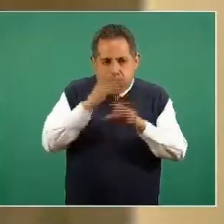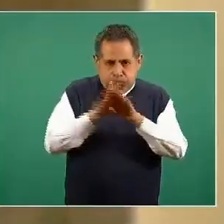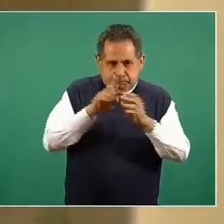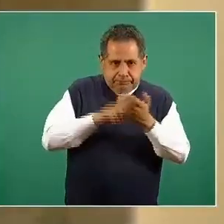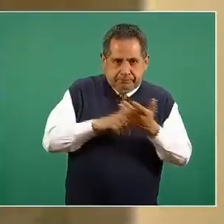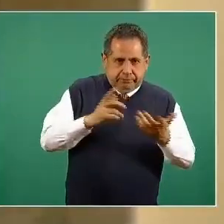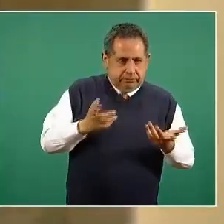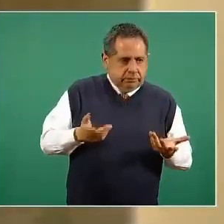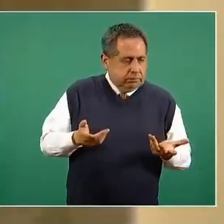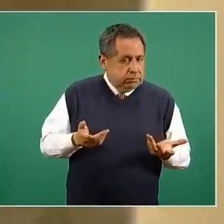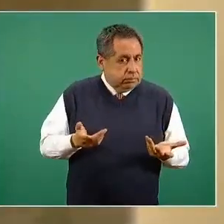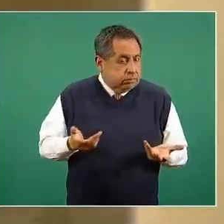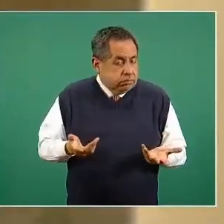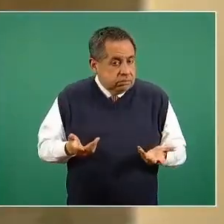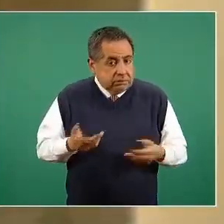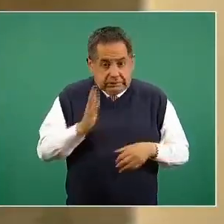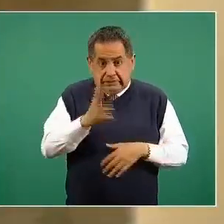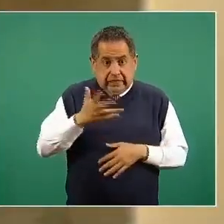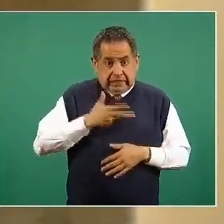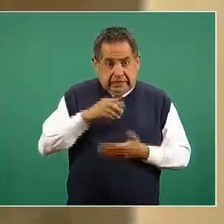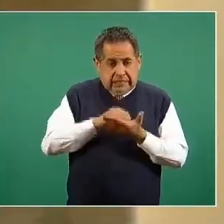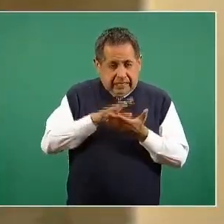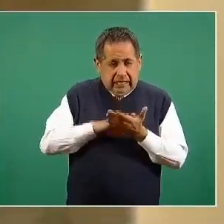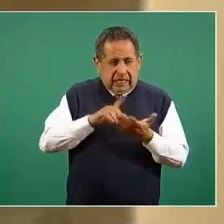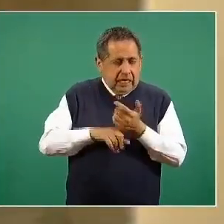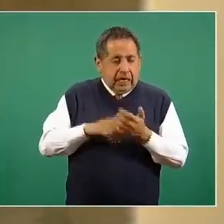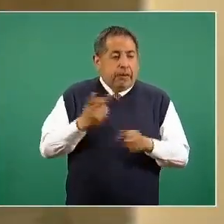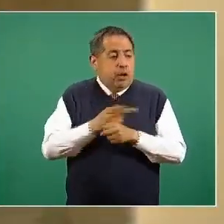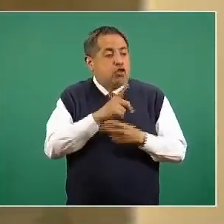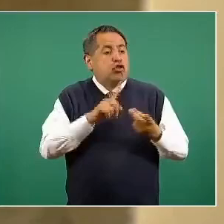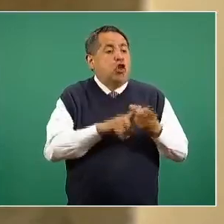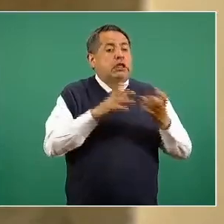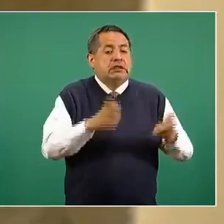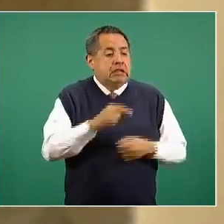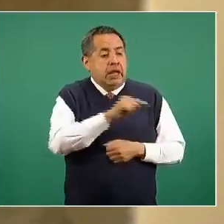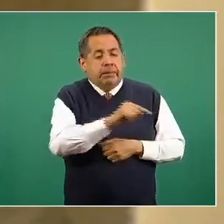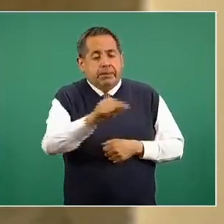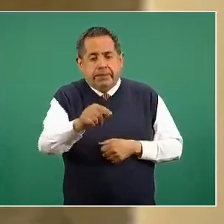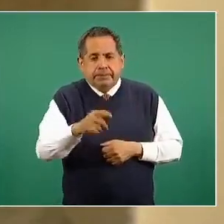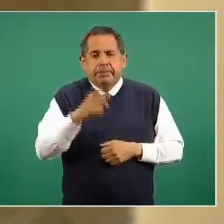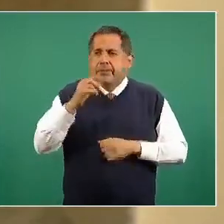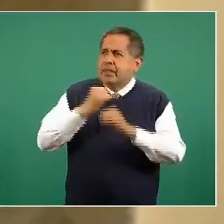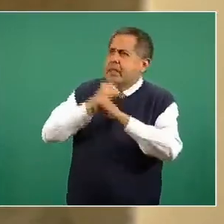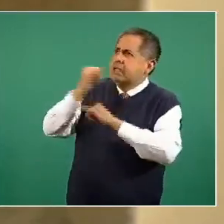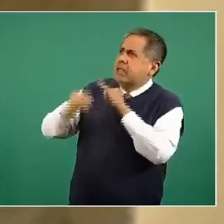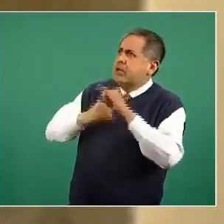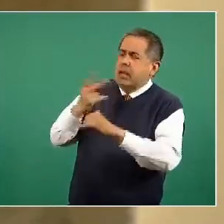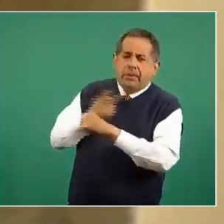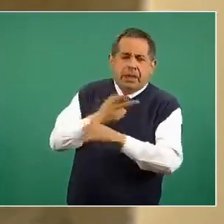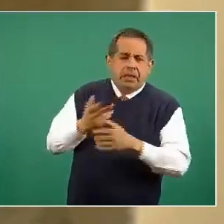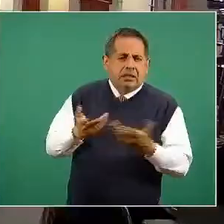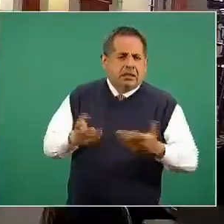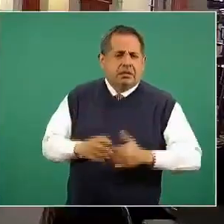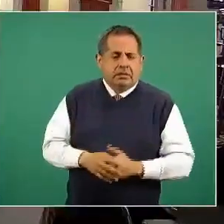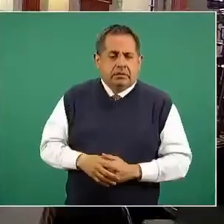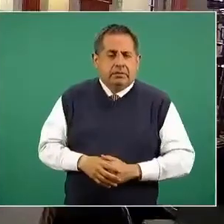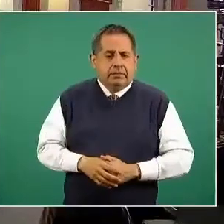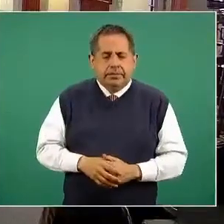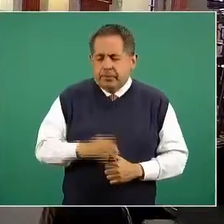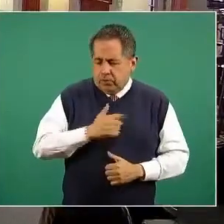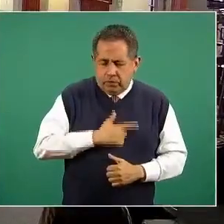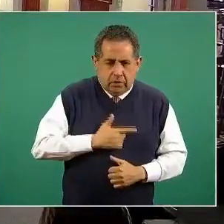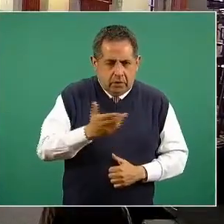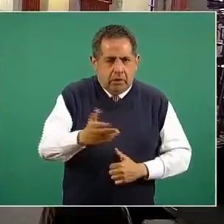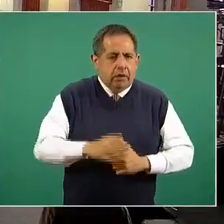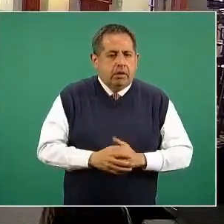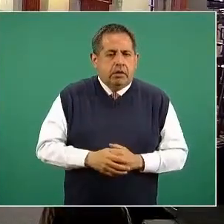¿qué pasó con él exactamente? Y si ya tienen esos rastreos. Y a nivel internacional, ¿qué pasa ahí? Gracias. Sí, con mucho